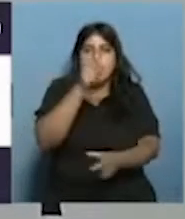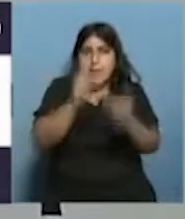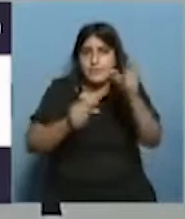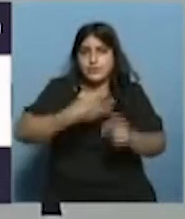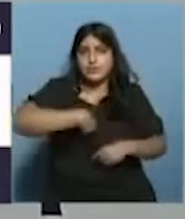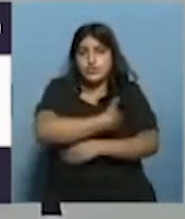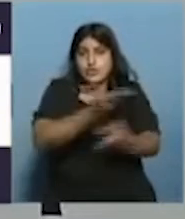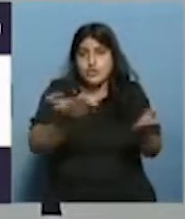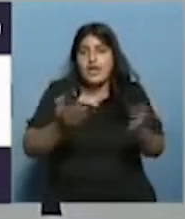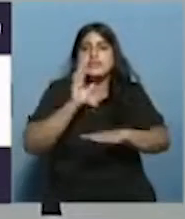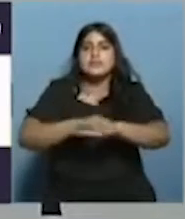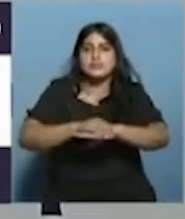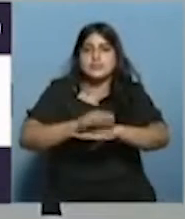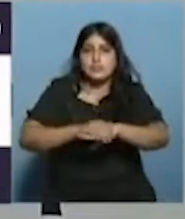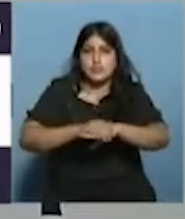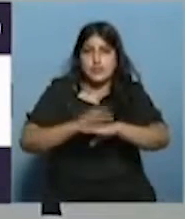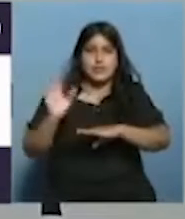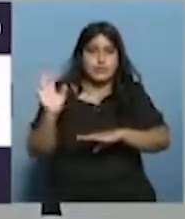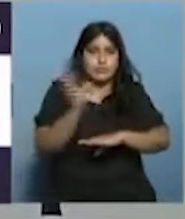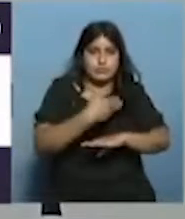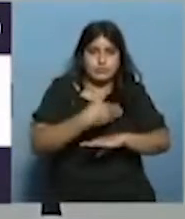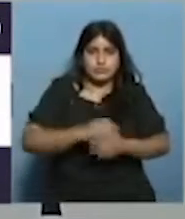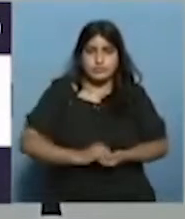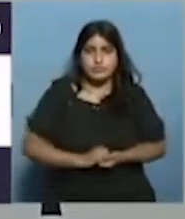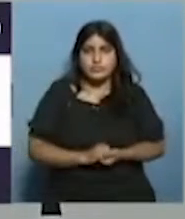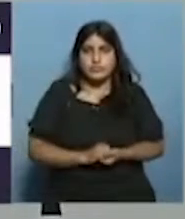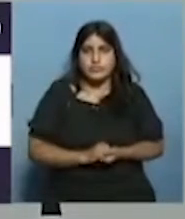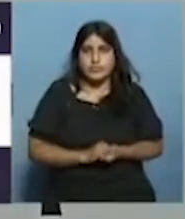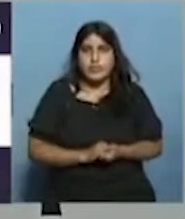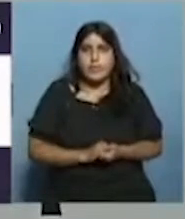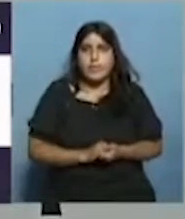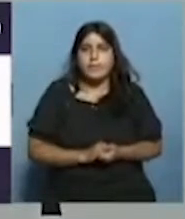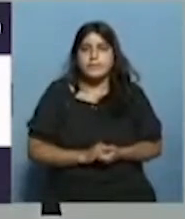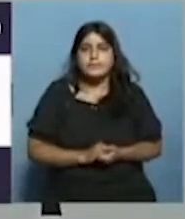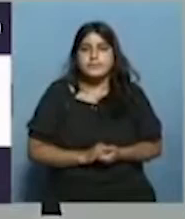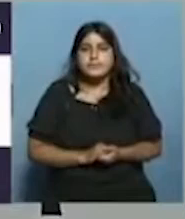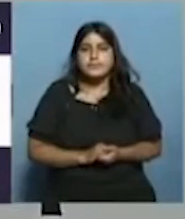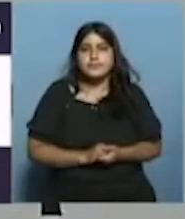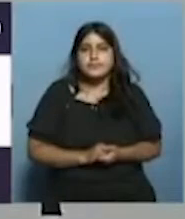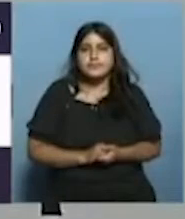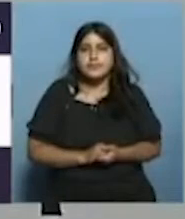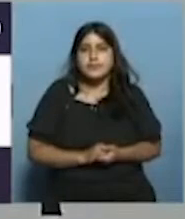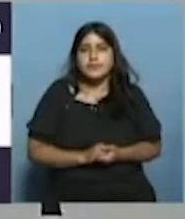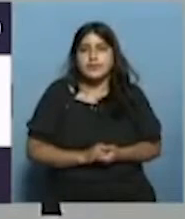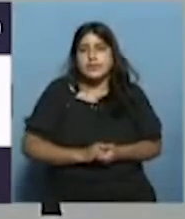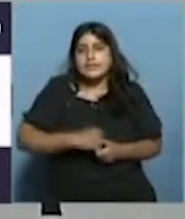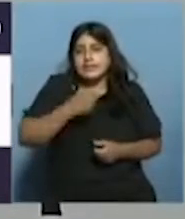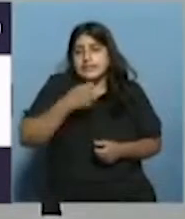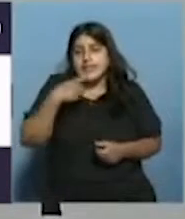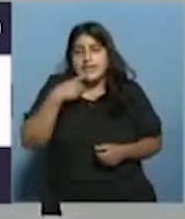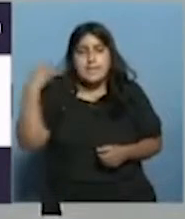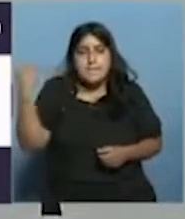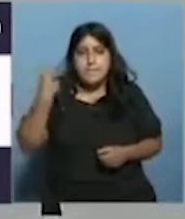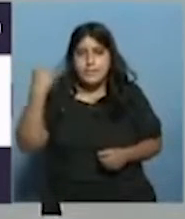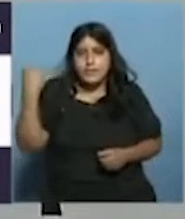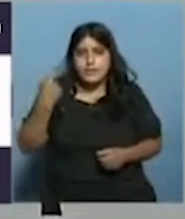seamos responsables. Somos contestes de la siniestralidad a causa de la ingesta de alcohol. Es por eso que, bujeño, en